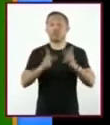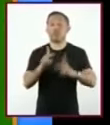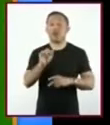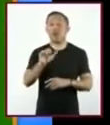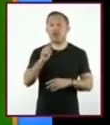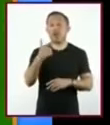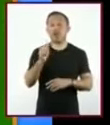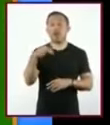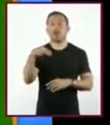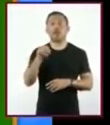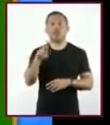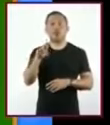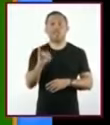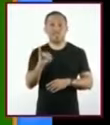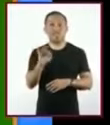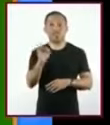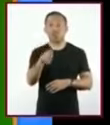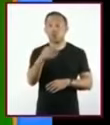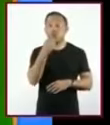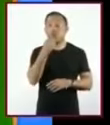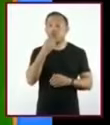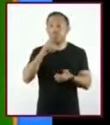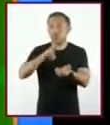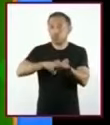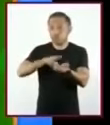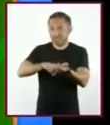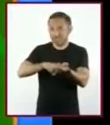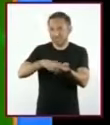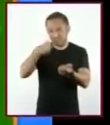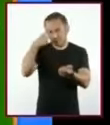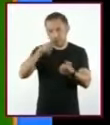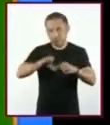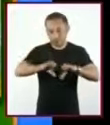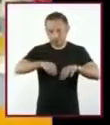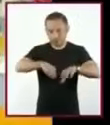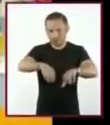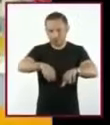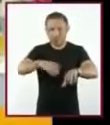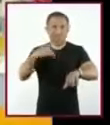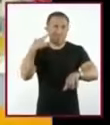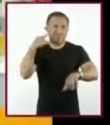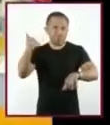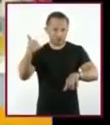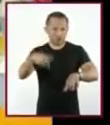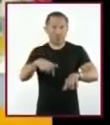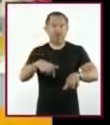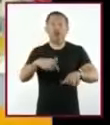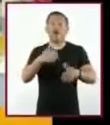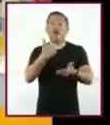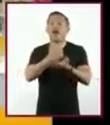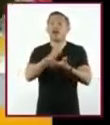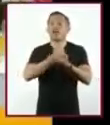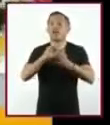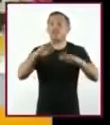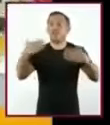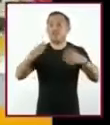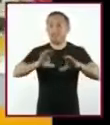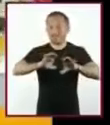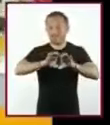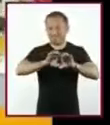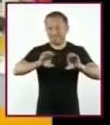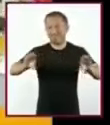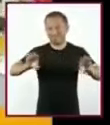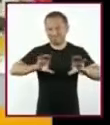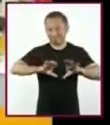usa para, si comen sushi, para el roll California, que va por fuera del arroz. Esto lo vamos a reservar y en un